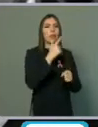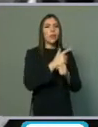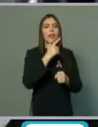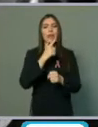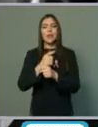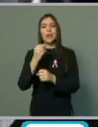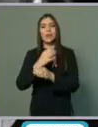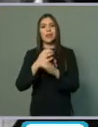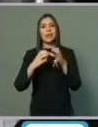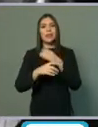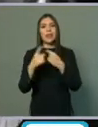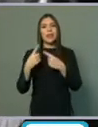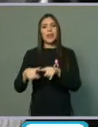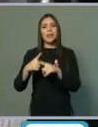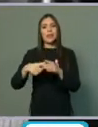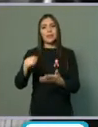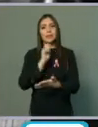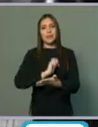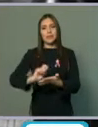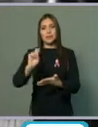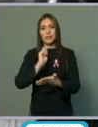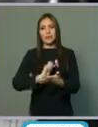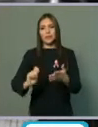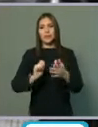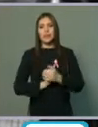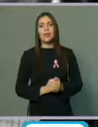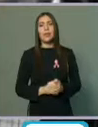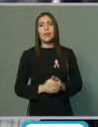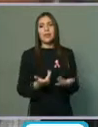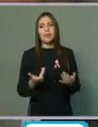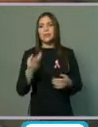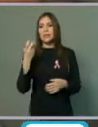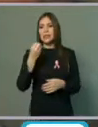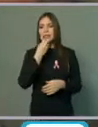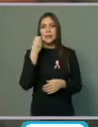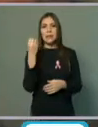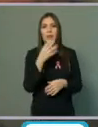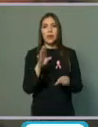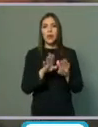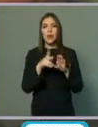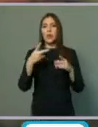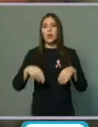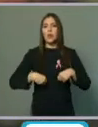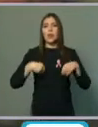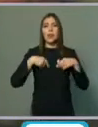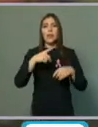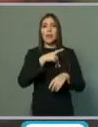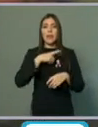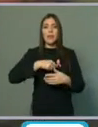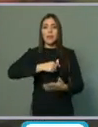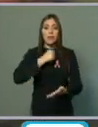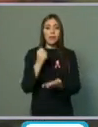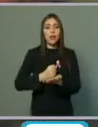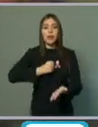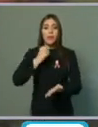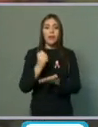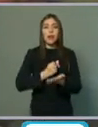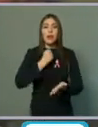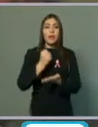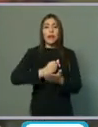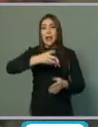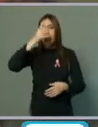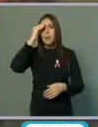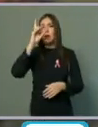está capas. padre esta parte hasta es una como metáfora de vida de no forzar tanto las cosas, sino que fluya. Exactamente, me parece